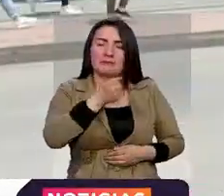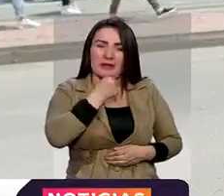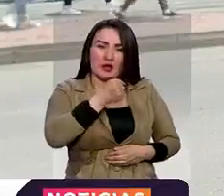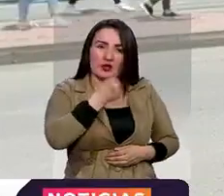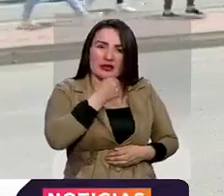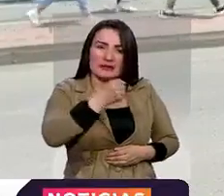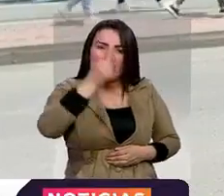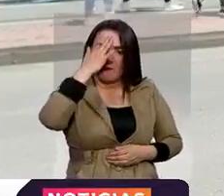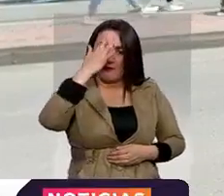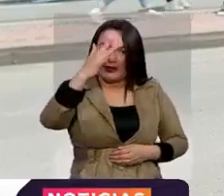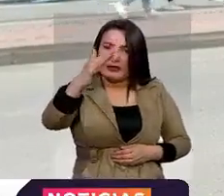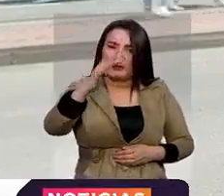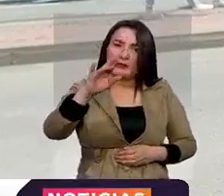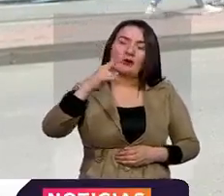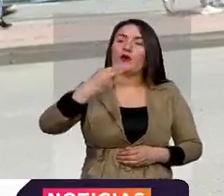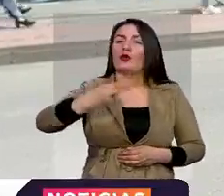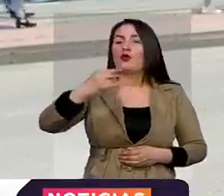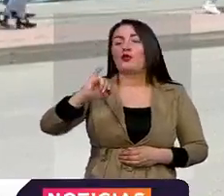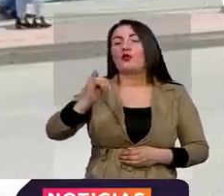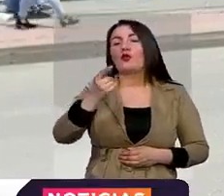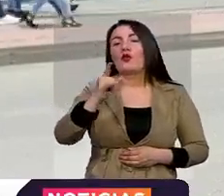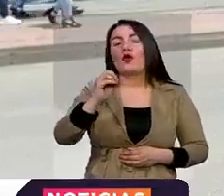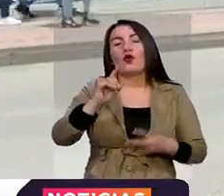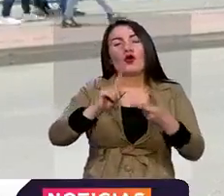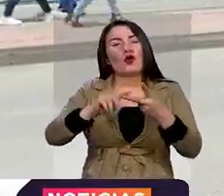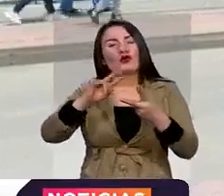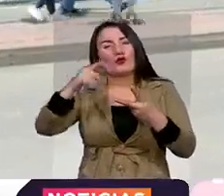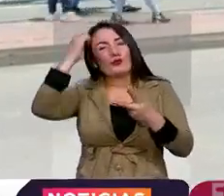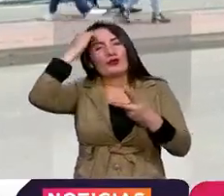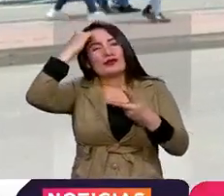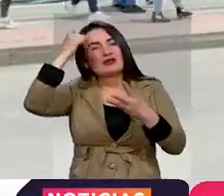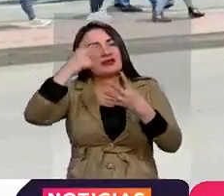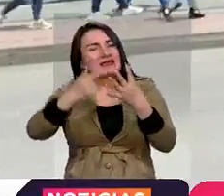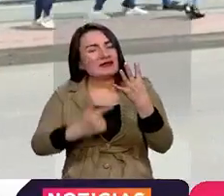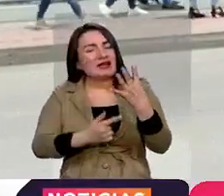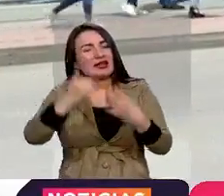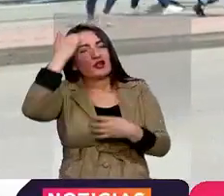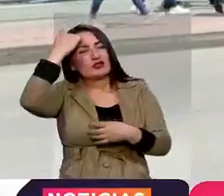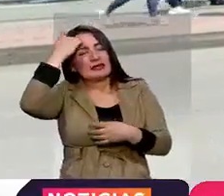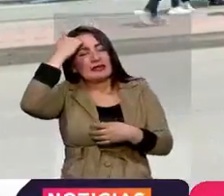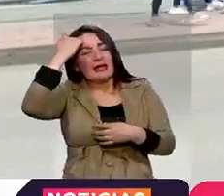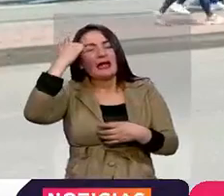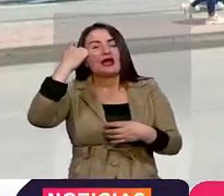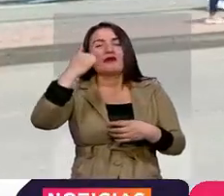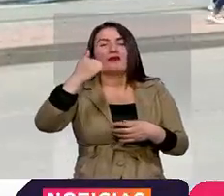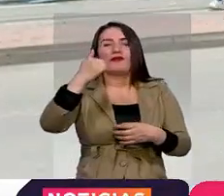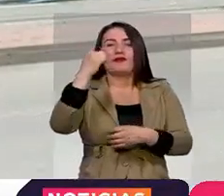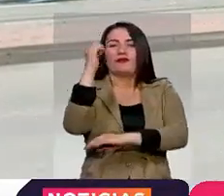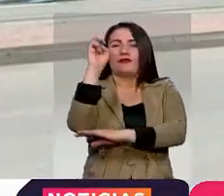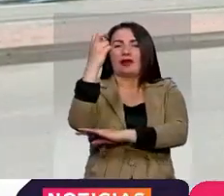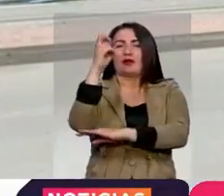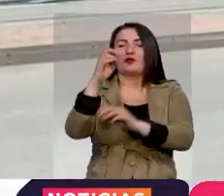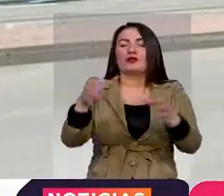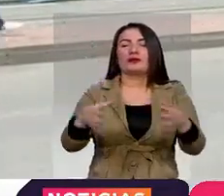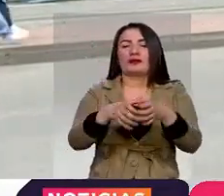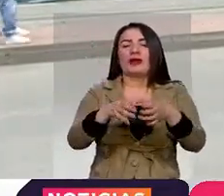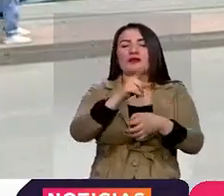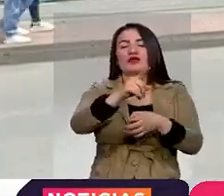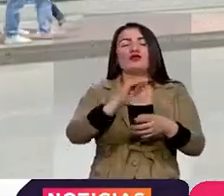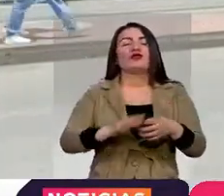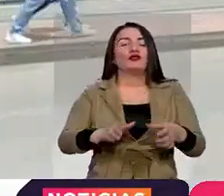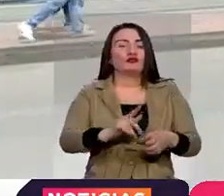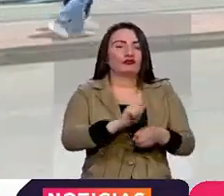y filósofo hugo ávila vaquero y también profesores y docentes de la facultad de comunicación de la universidad distrital